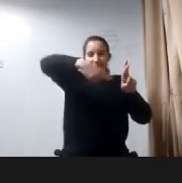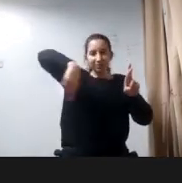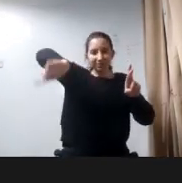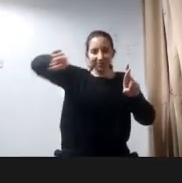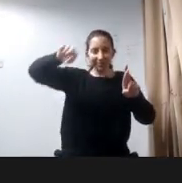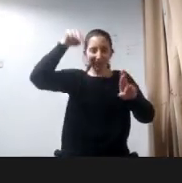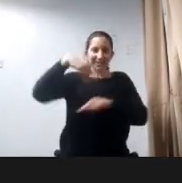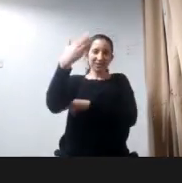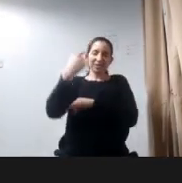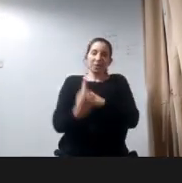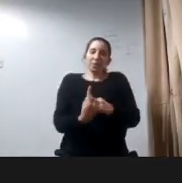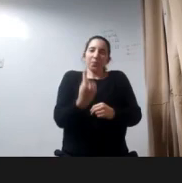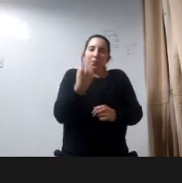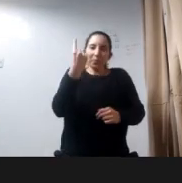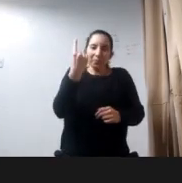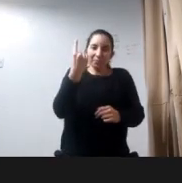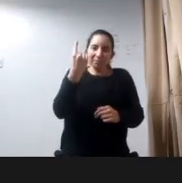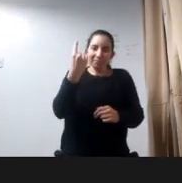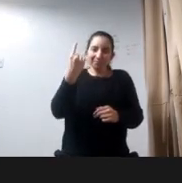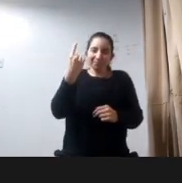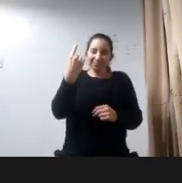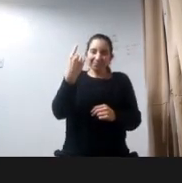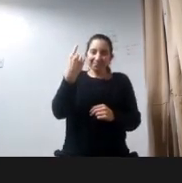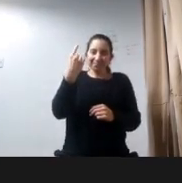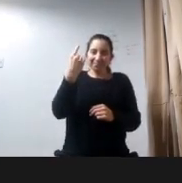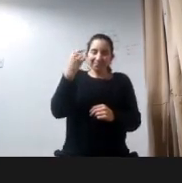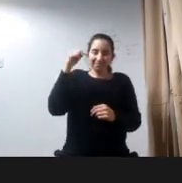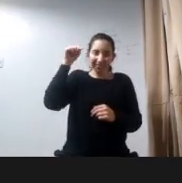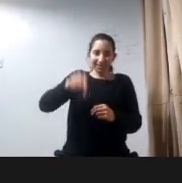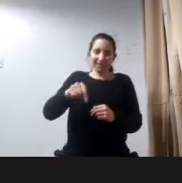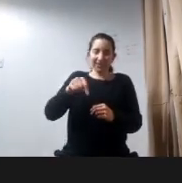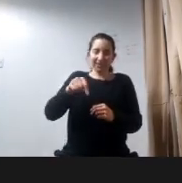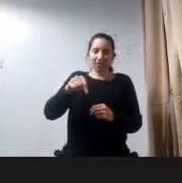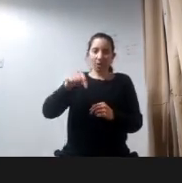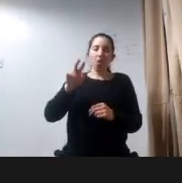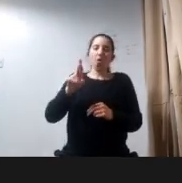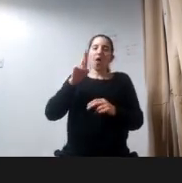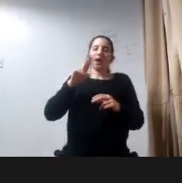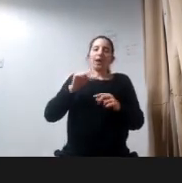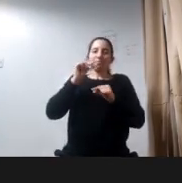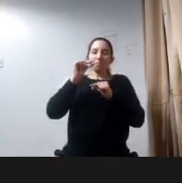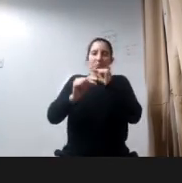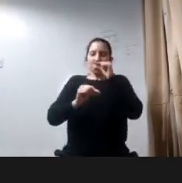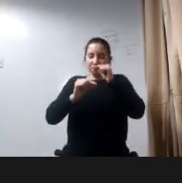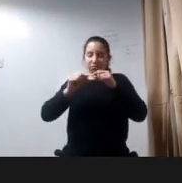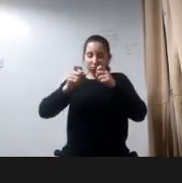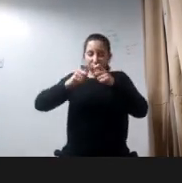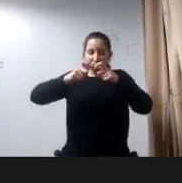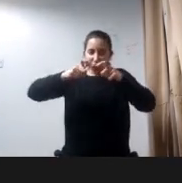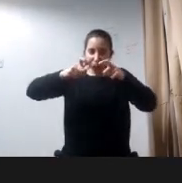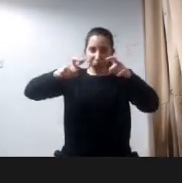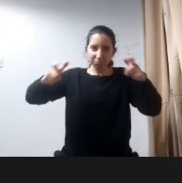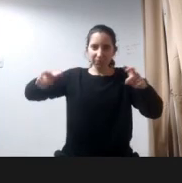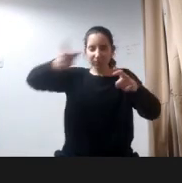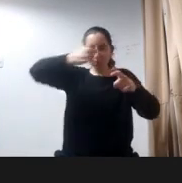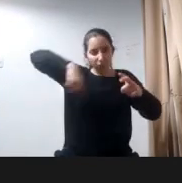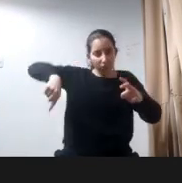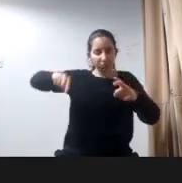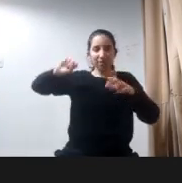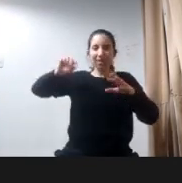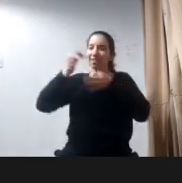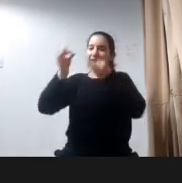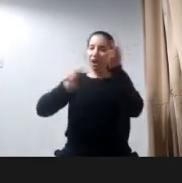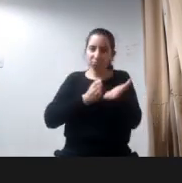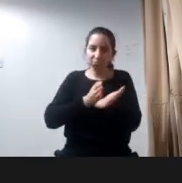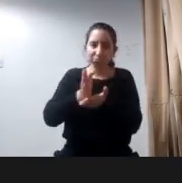este primer encuentro de estos dos seminarios, de estos dos espacios, sean una muestra de eso y que podamos proseguir siempre